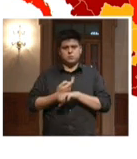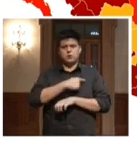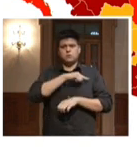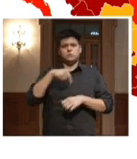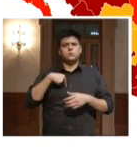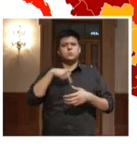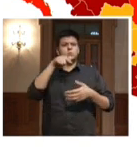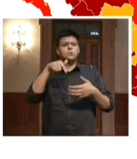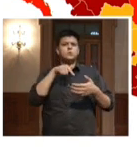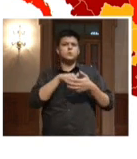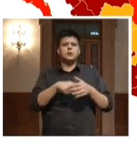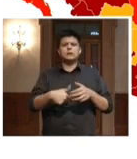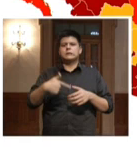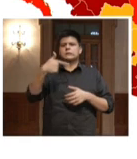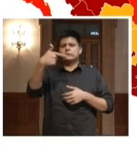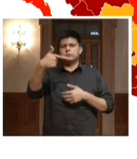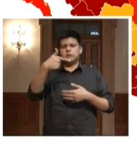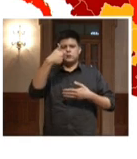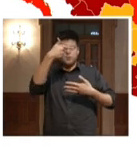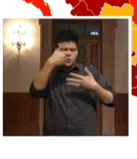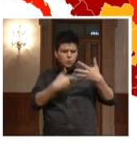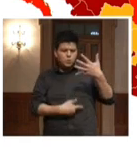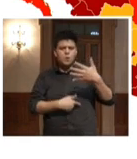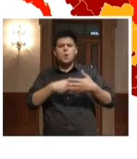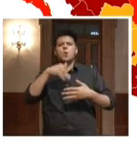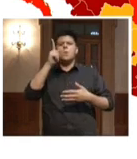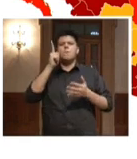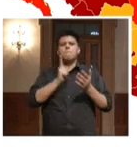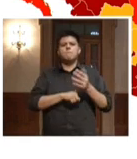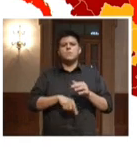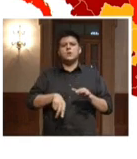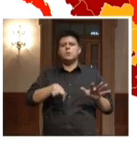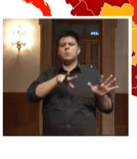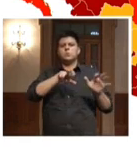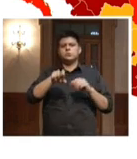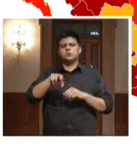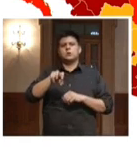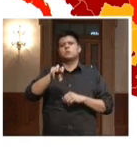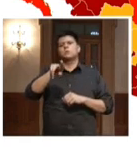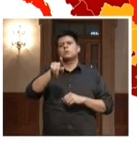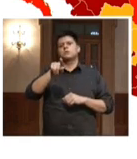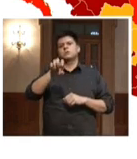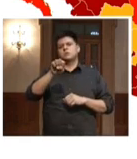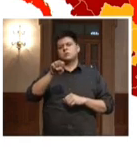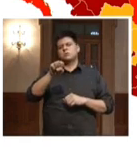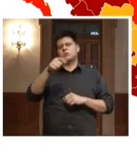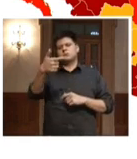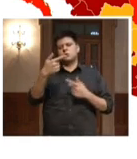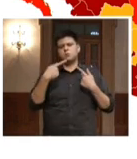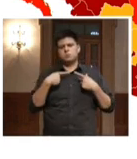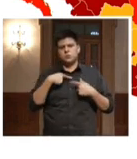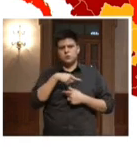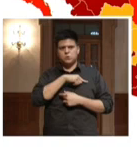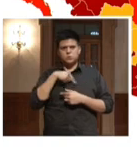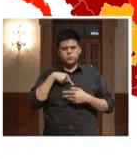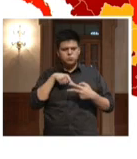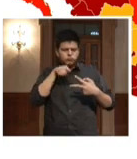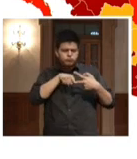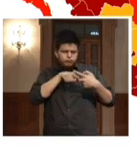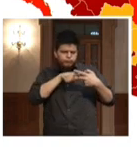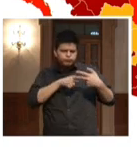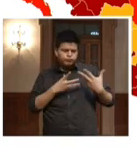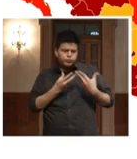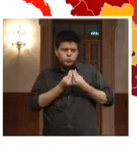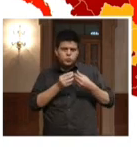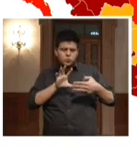con 1,888 casos. Sabemos ya cuál es la diferencia de ellos. Nosotros estamos contando todos los casos